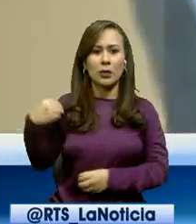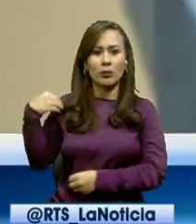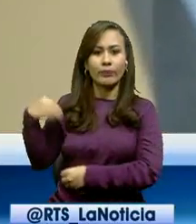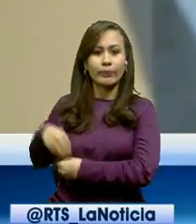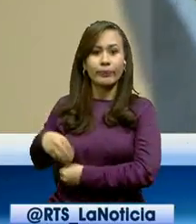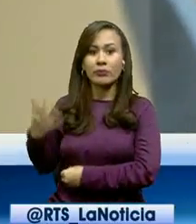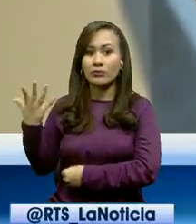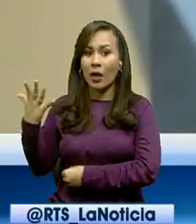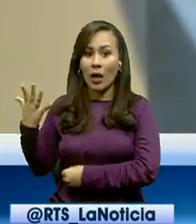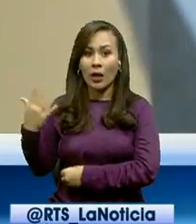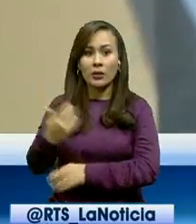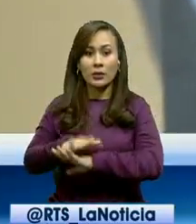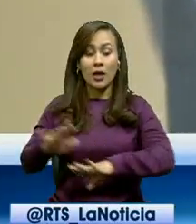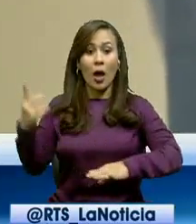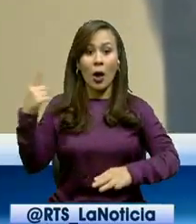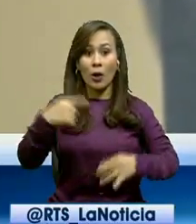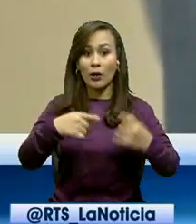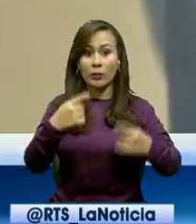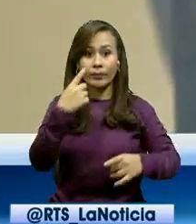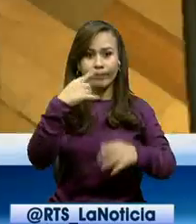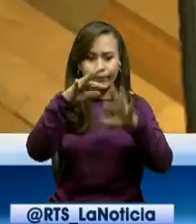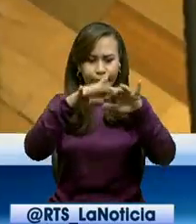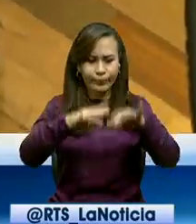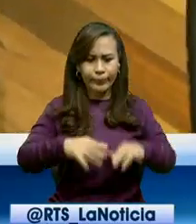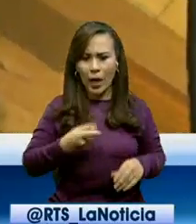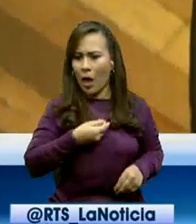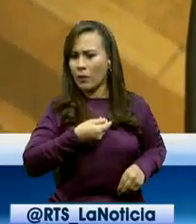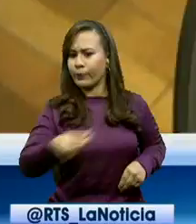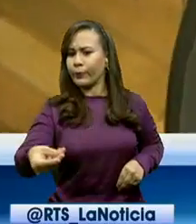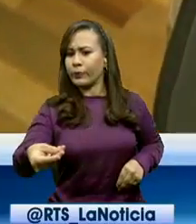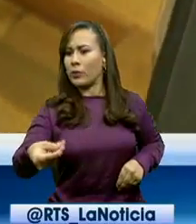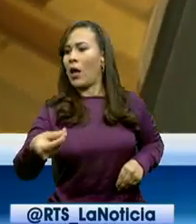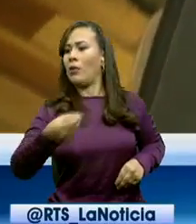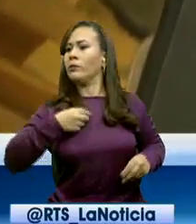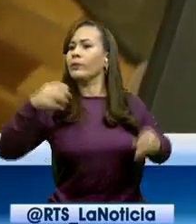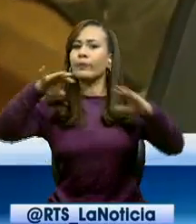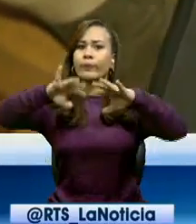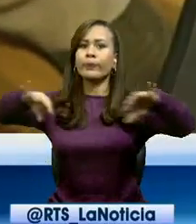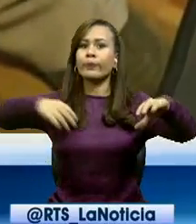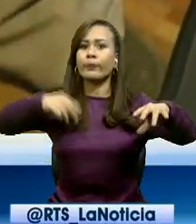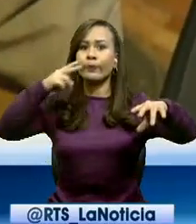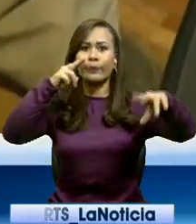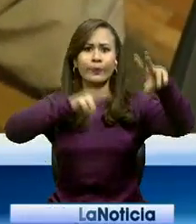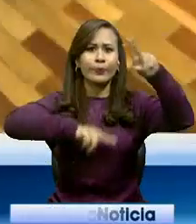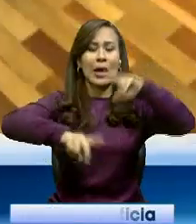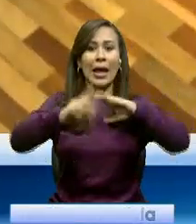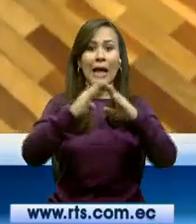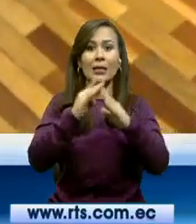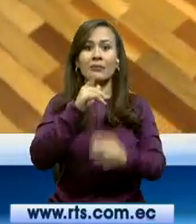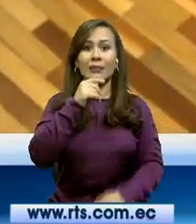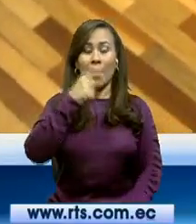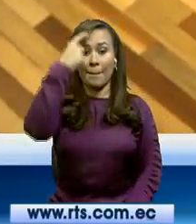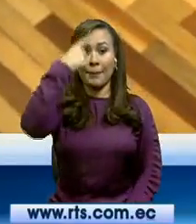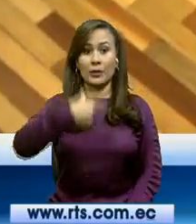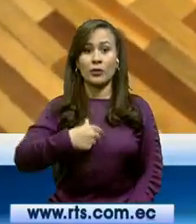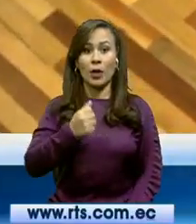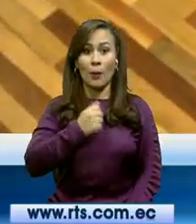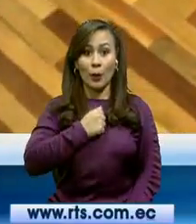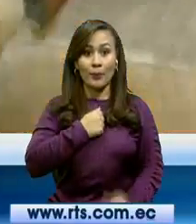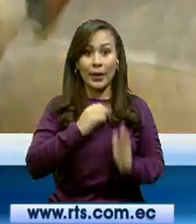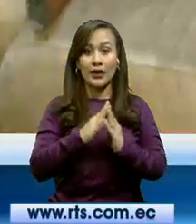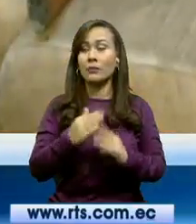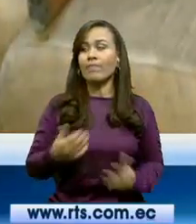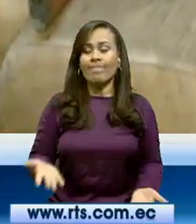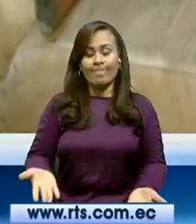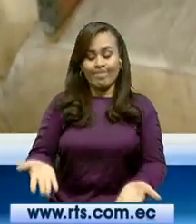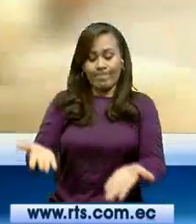orden judicial de allanamiento, los uniformados intervinieron toda la casa. Al verse en problemas, el propietario mejor decidió colaborar y